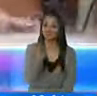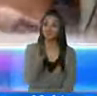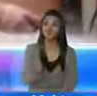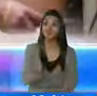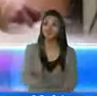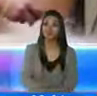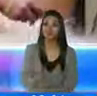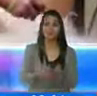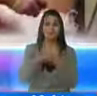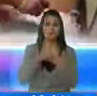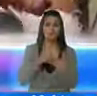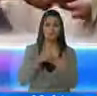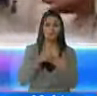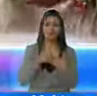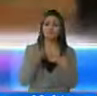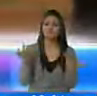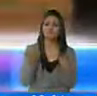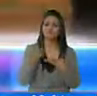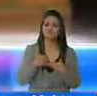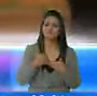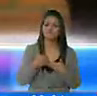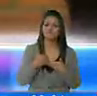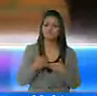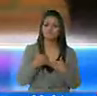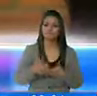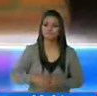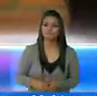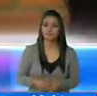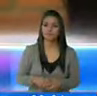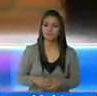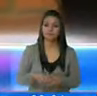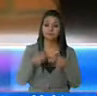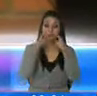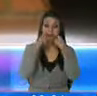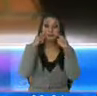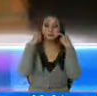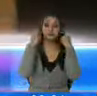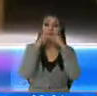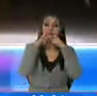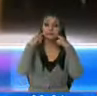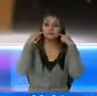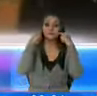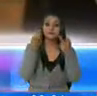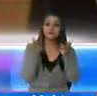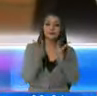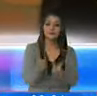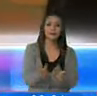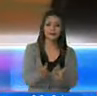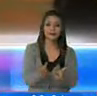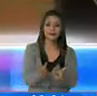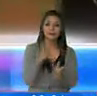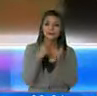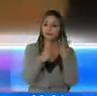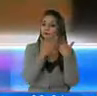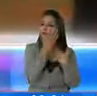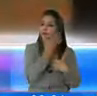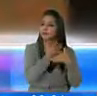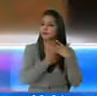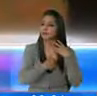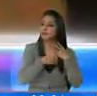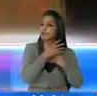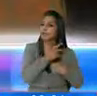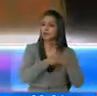aseguran, tiene otras utilidades. No solo la pintura facial, también sirve para el cabello, para la